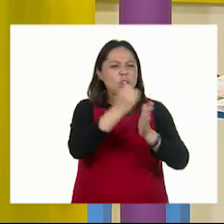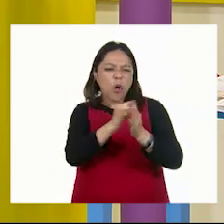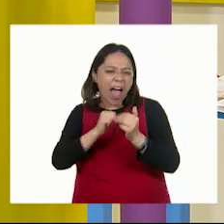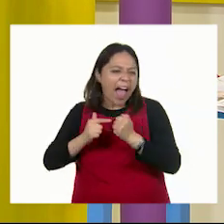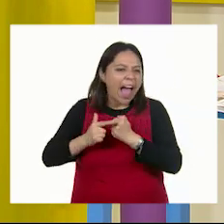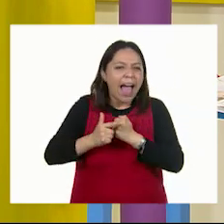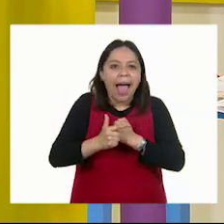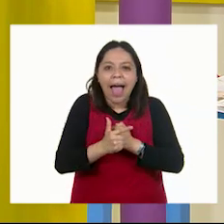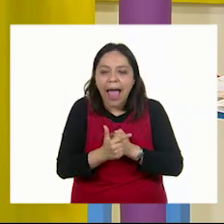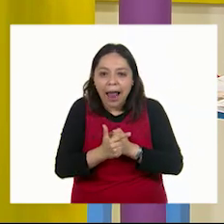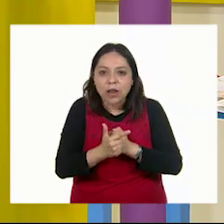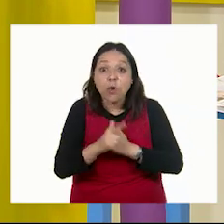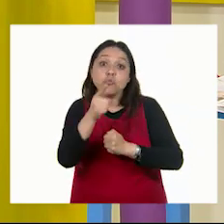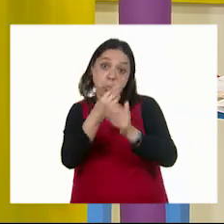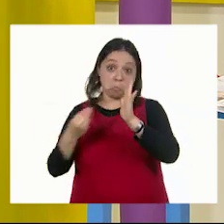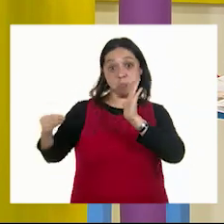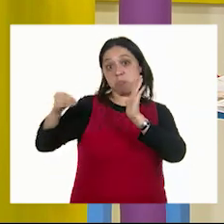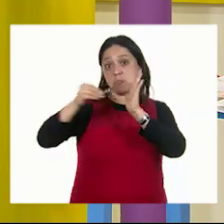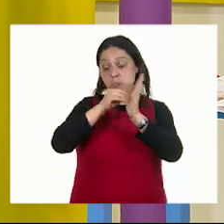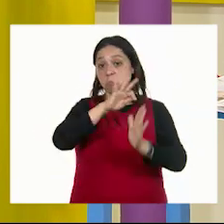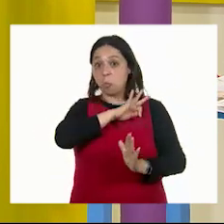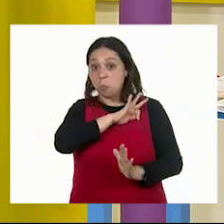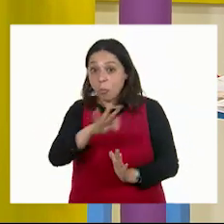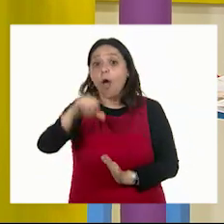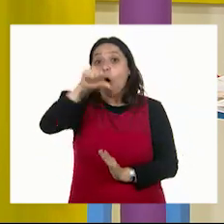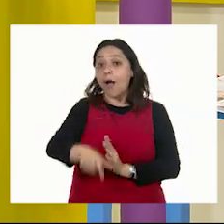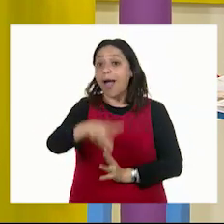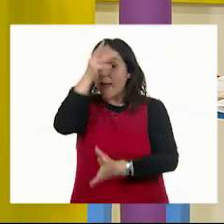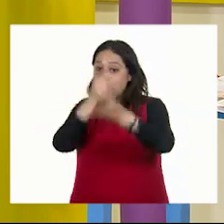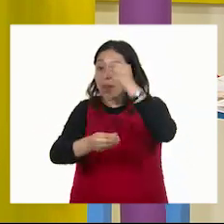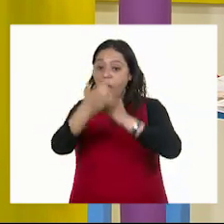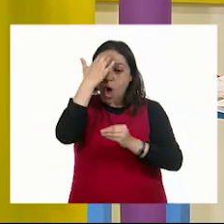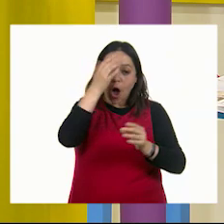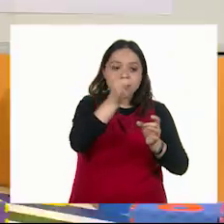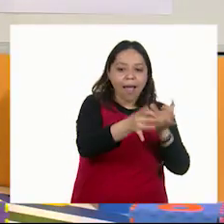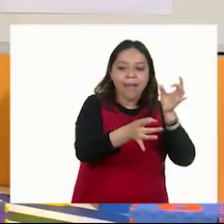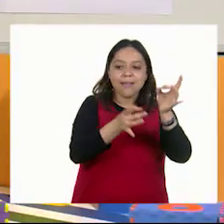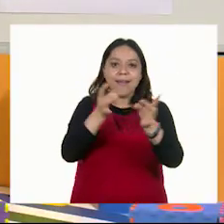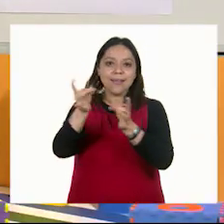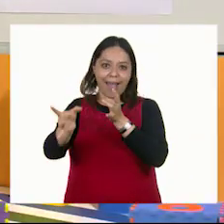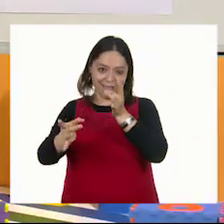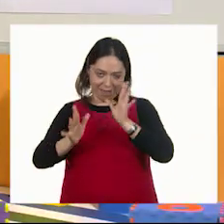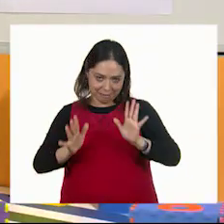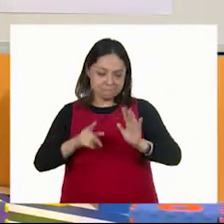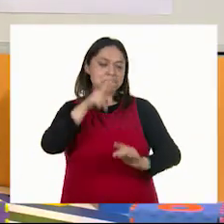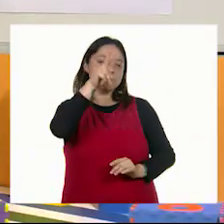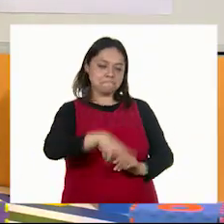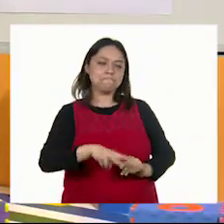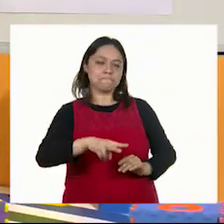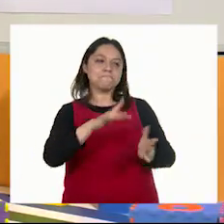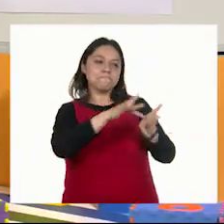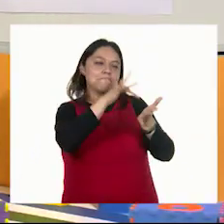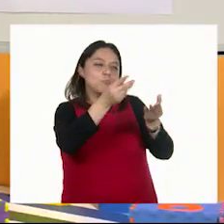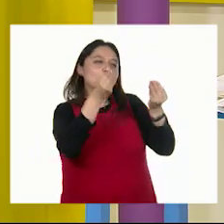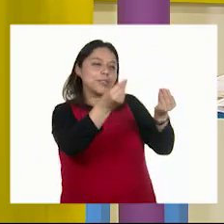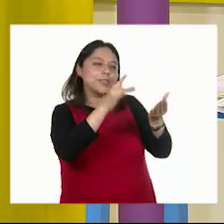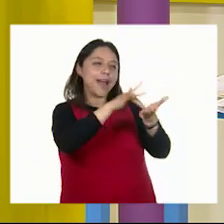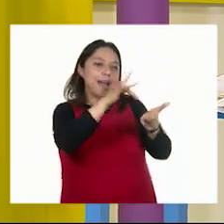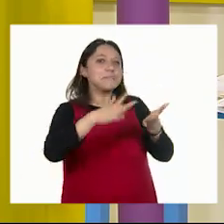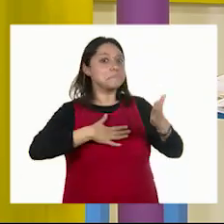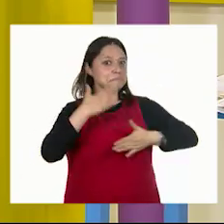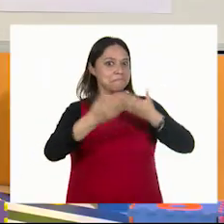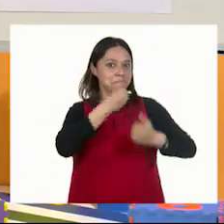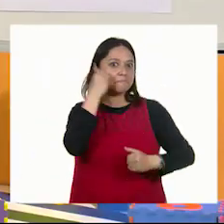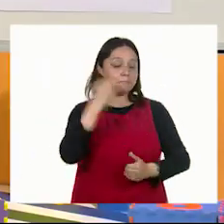de algún grupo, lo puedes agregar. Ya los conociste el día de hoy. Suena muy divertido. Gracias, maestra Leni. Gracias, Ale.